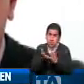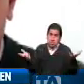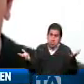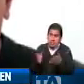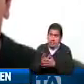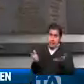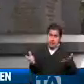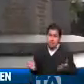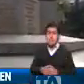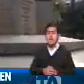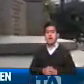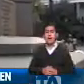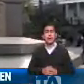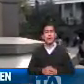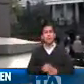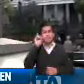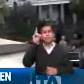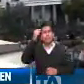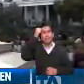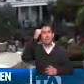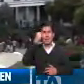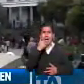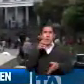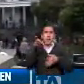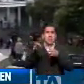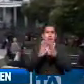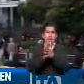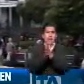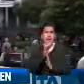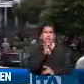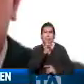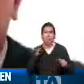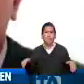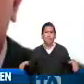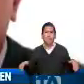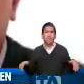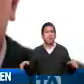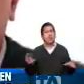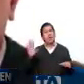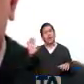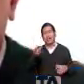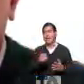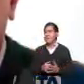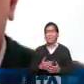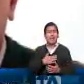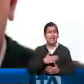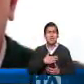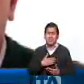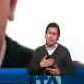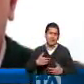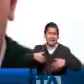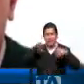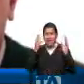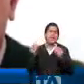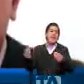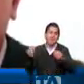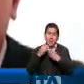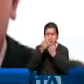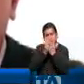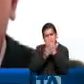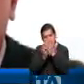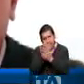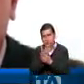estos $200. Y el gobierno no ha dado ninguna explicación hasta el momento. Que nosotros queremos es tener equipo de protección adecuado,